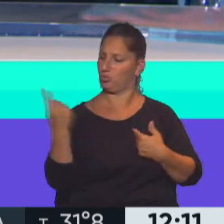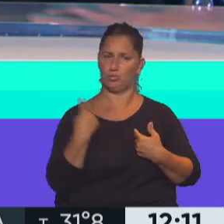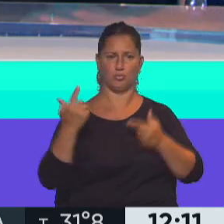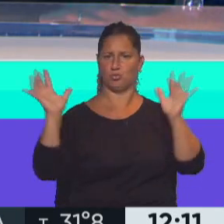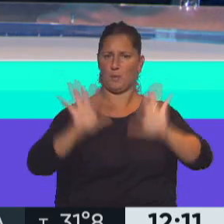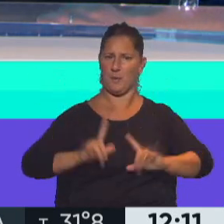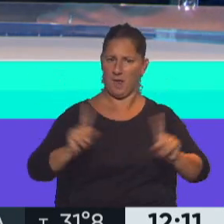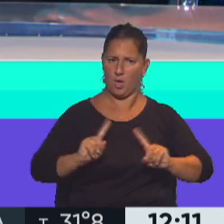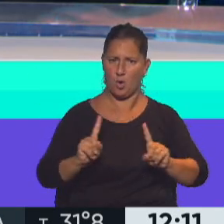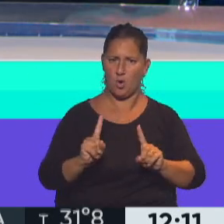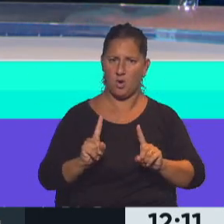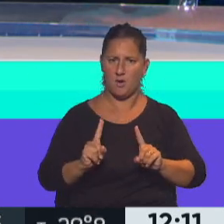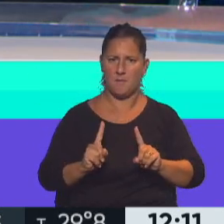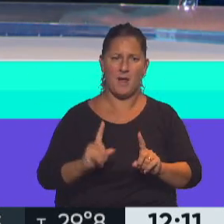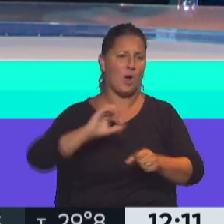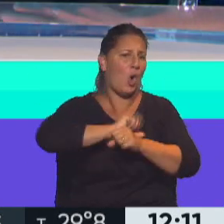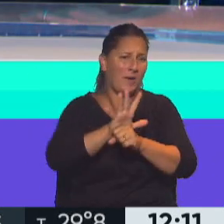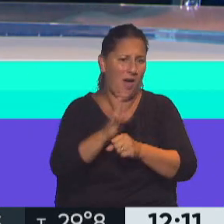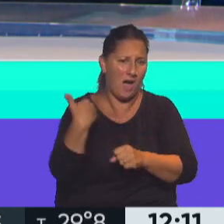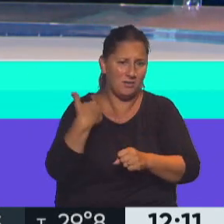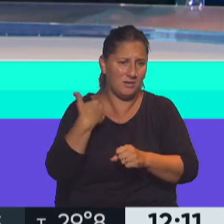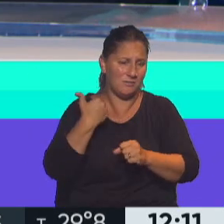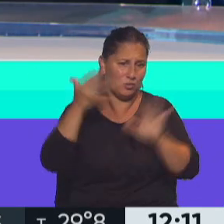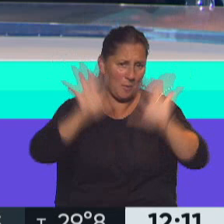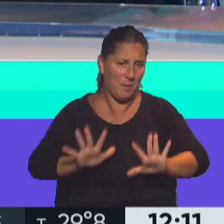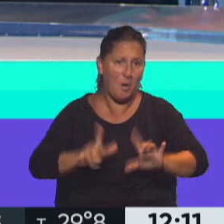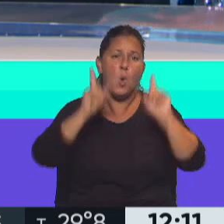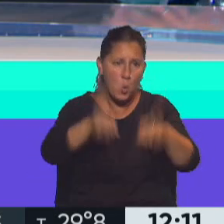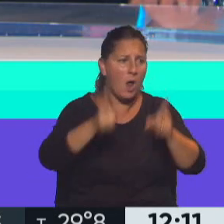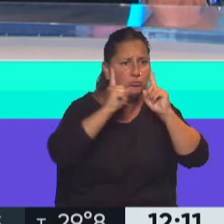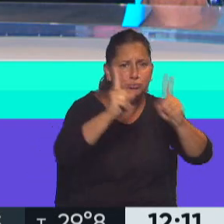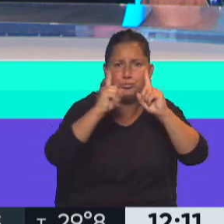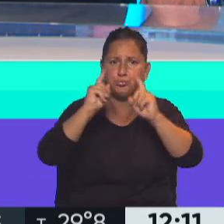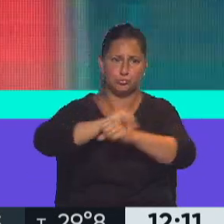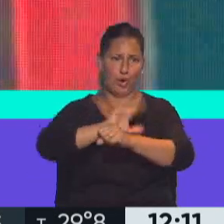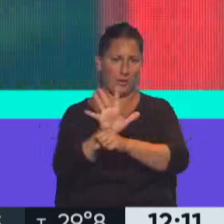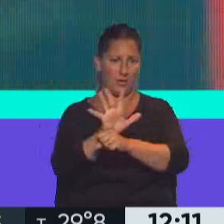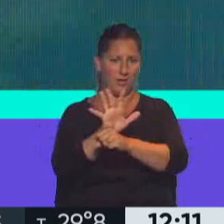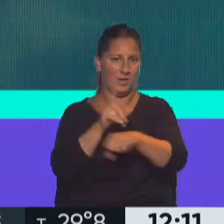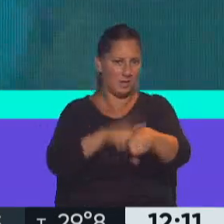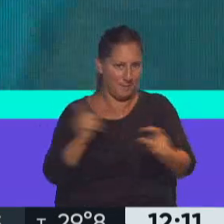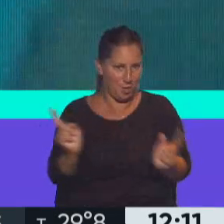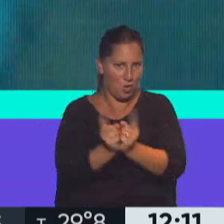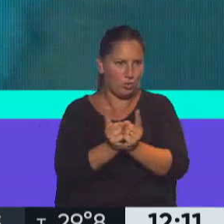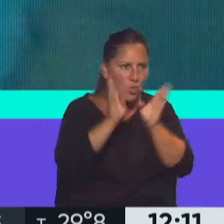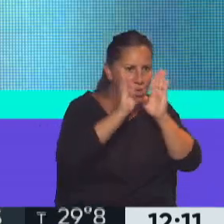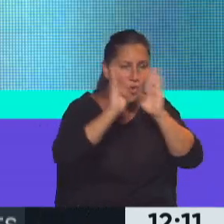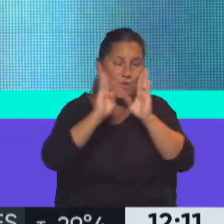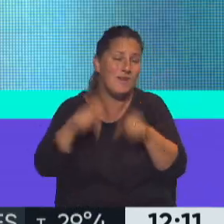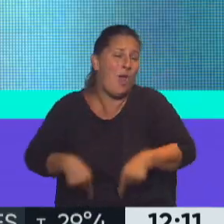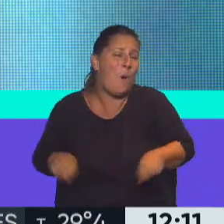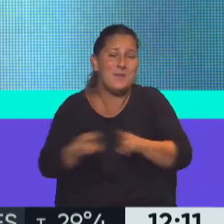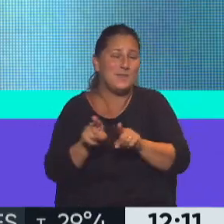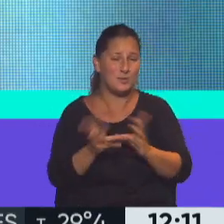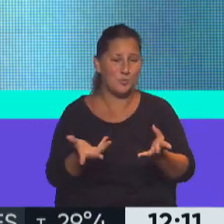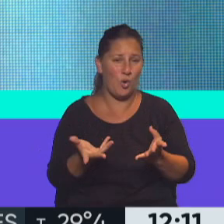Tampoco estábamos preparados para atender COVID. Y aprendimos a atender COVID. Entonces, y en poco tiempo. Y en poco tiempo. Sí, el